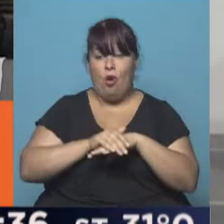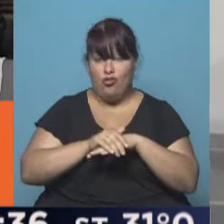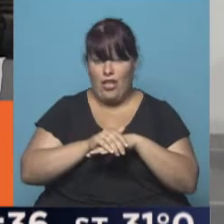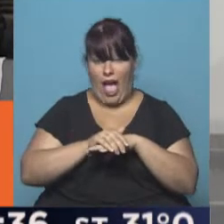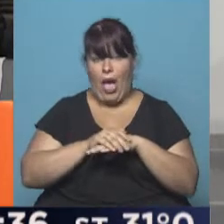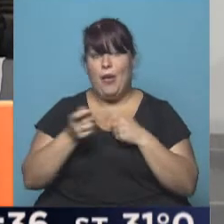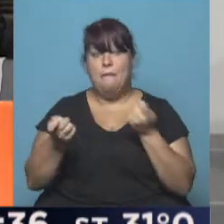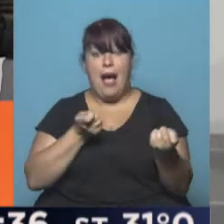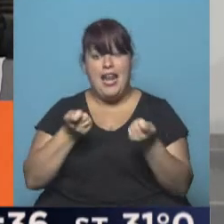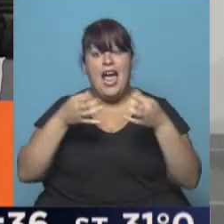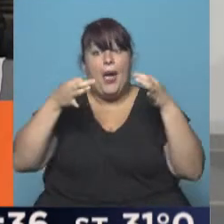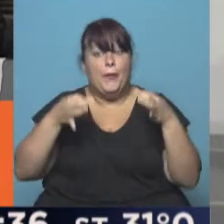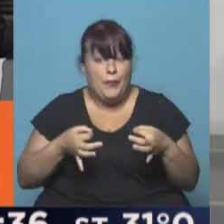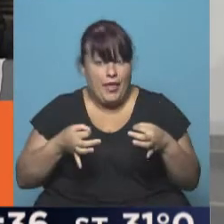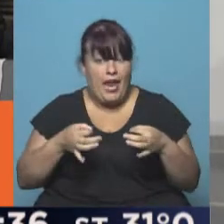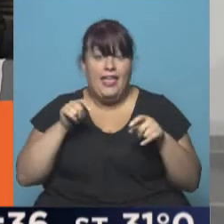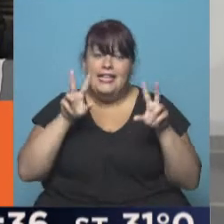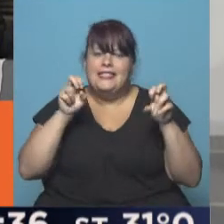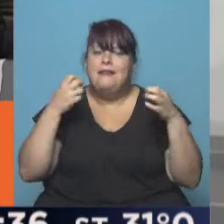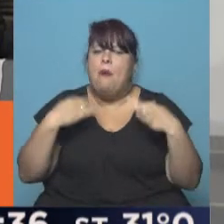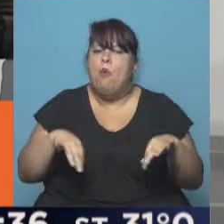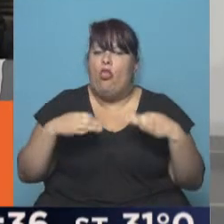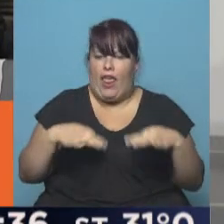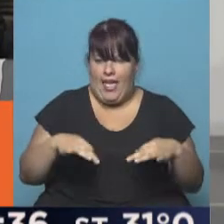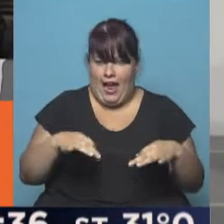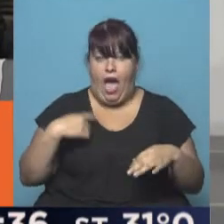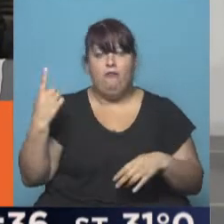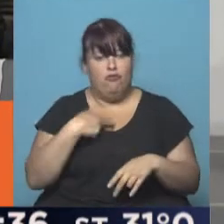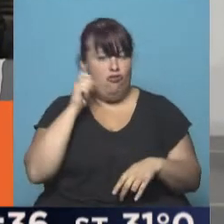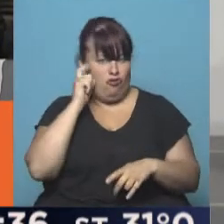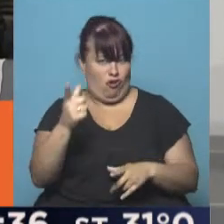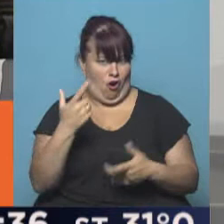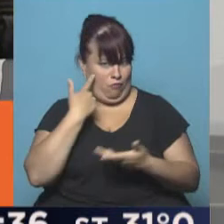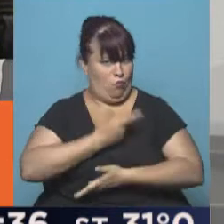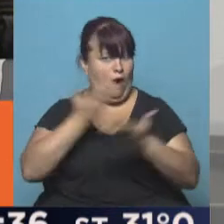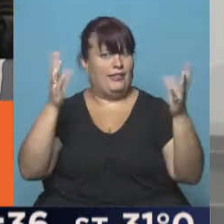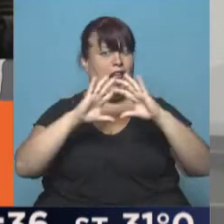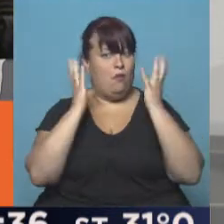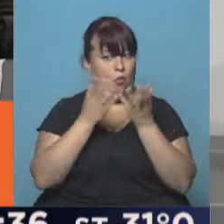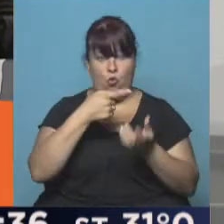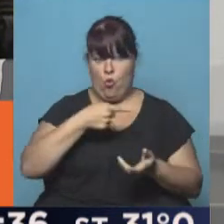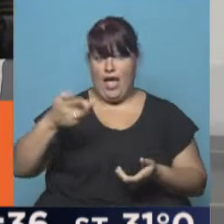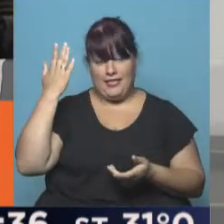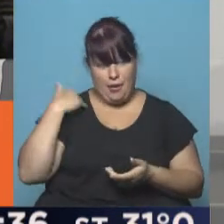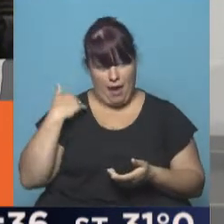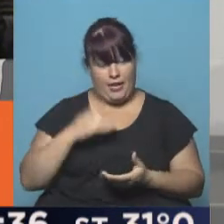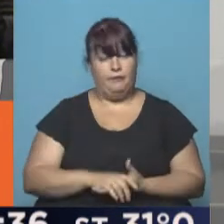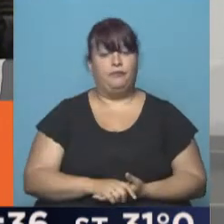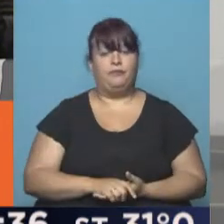responsabilidad y manejo serio de este tema tan delicado que hemos podido demostrar al mundo en esta última semana, no